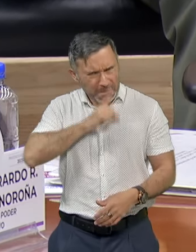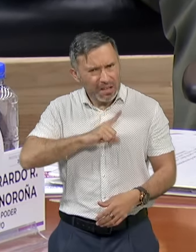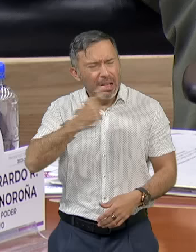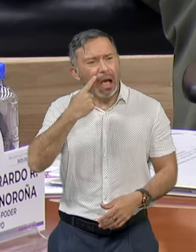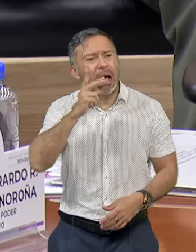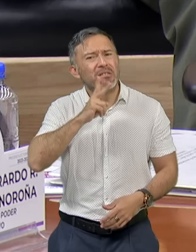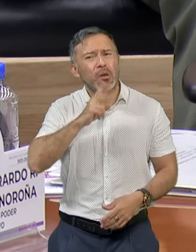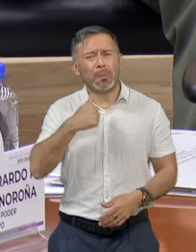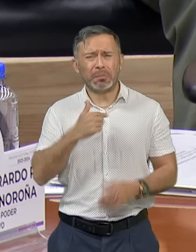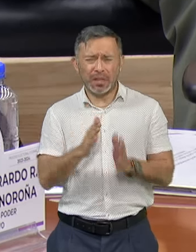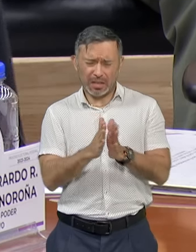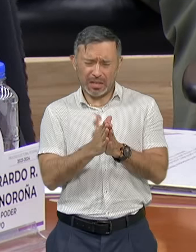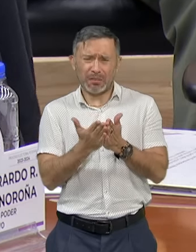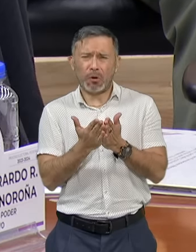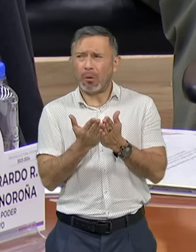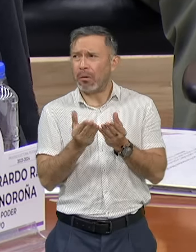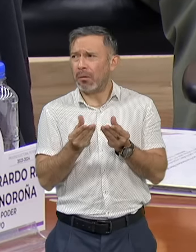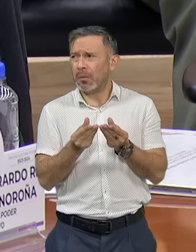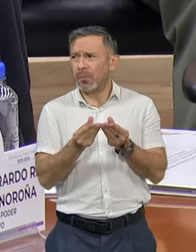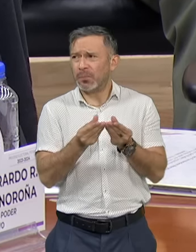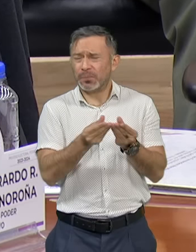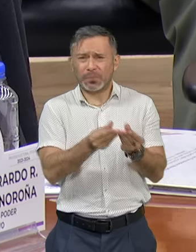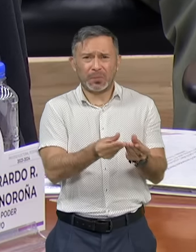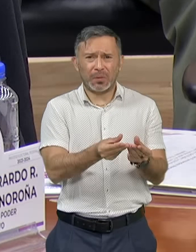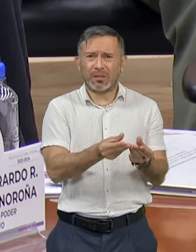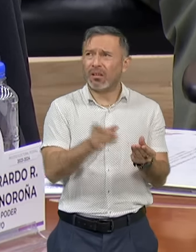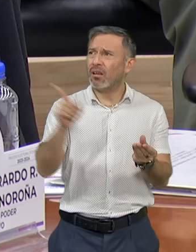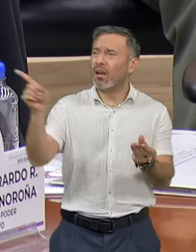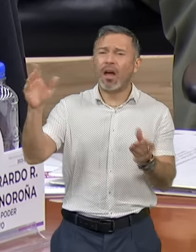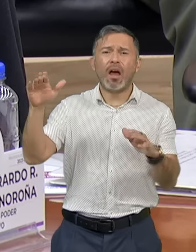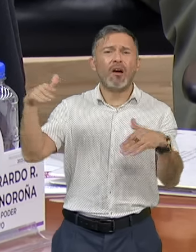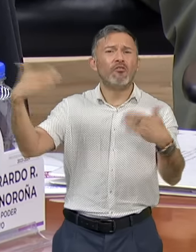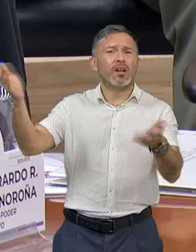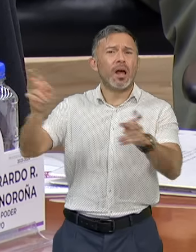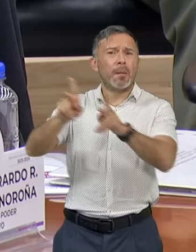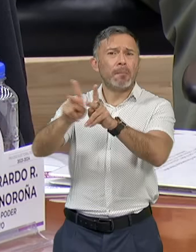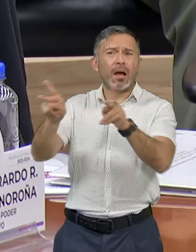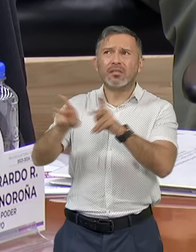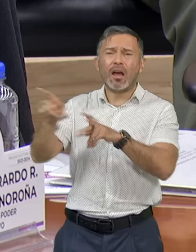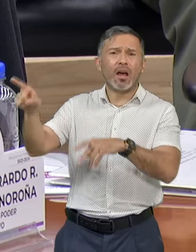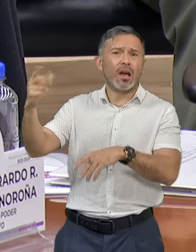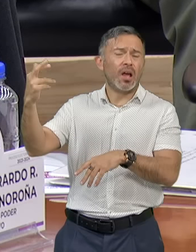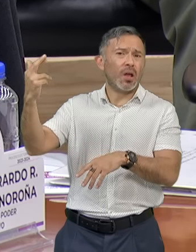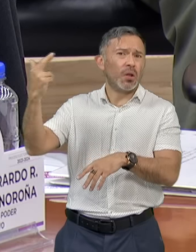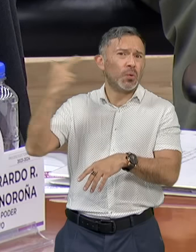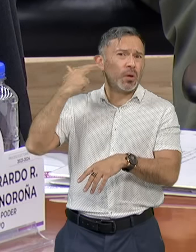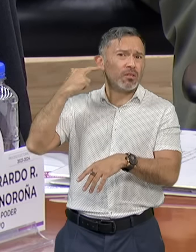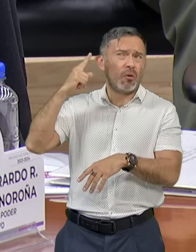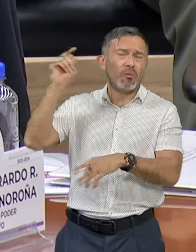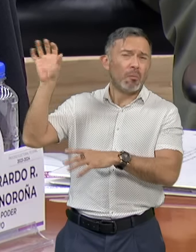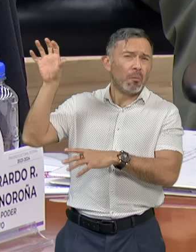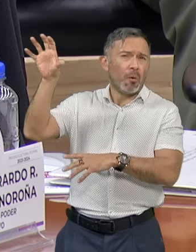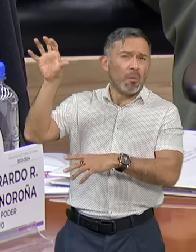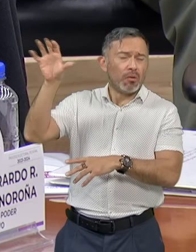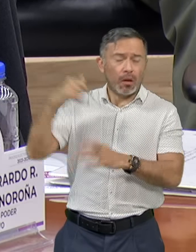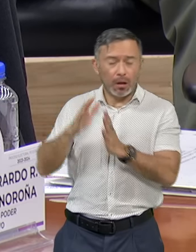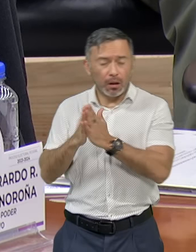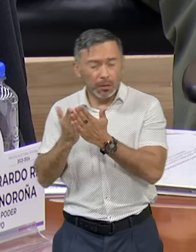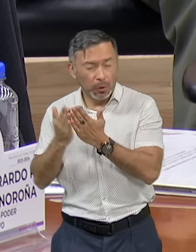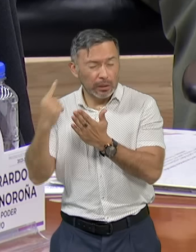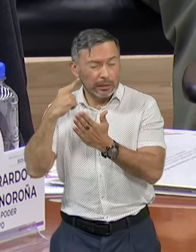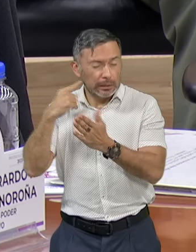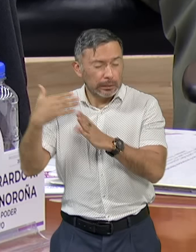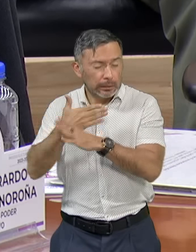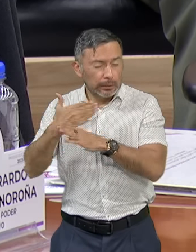mi libro aquí porque resulta que hay una bocin nota ahí en el patio Entonces no puedo leer decía mi hermanita